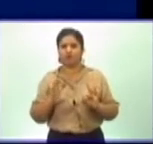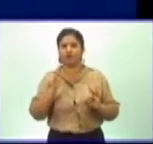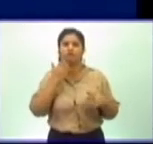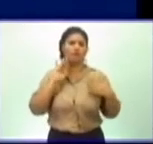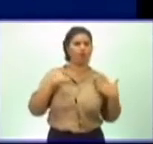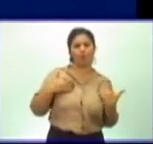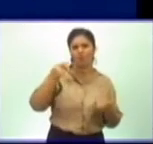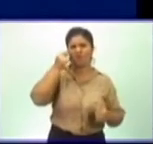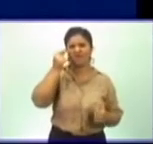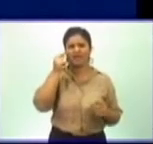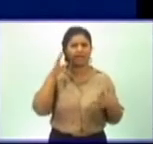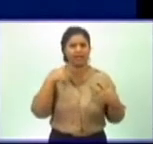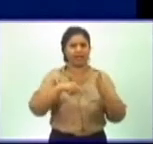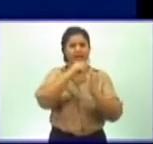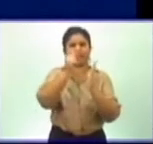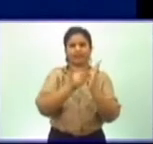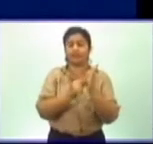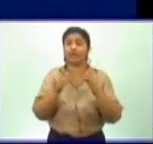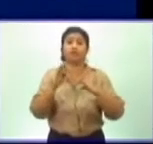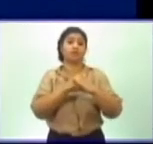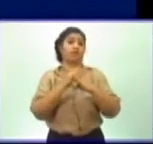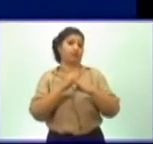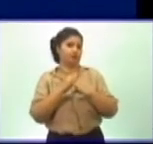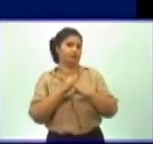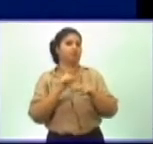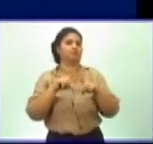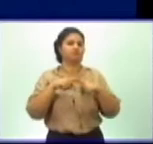evidencia características epocales?